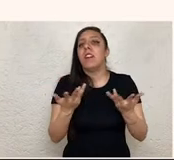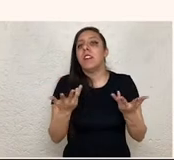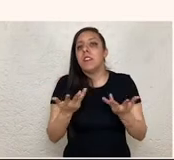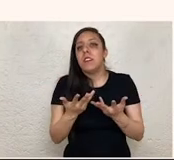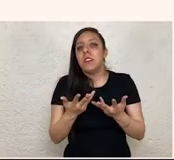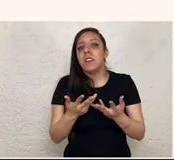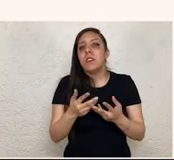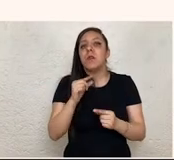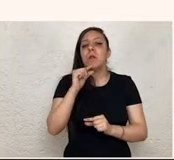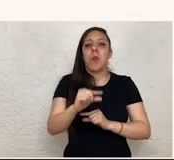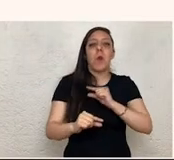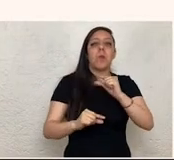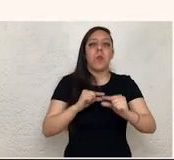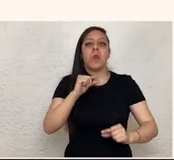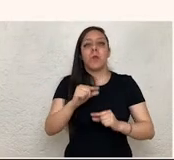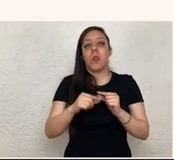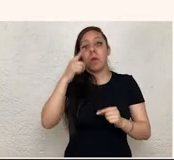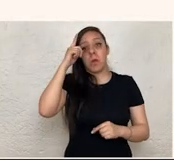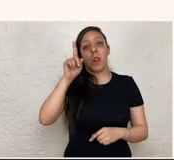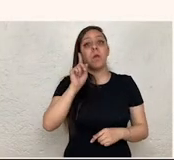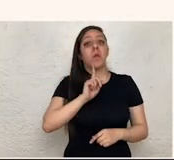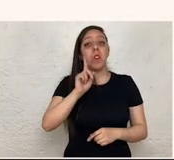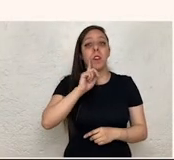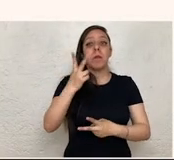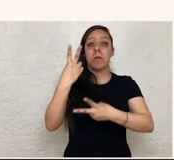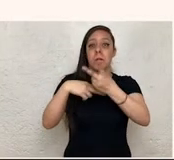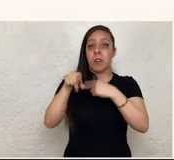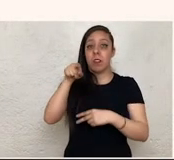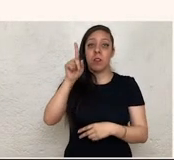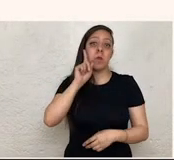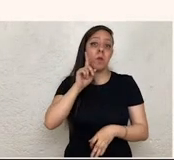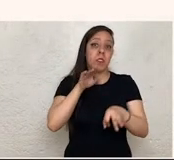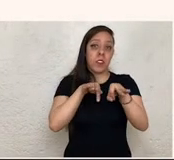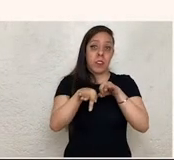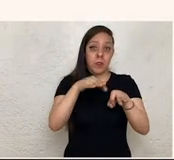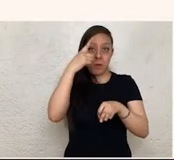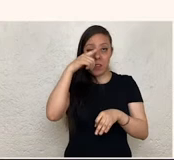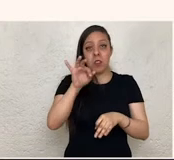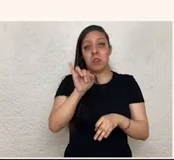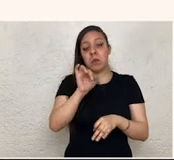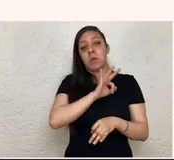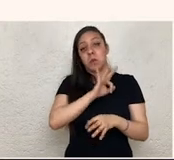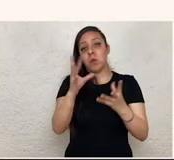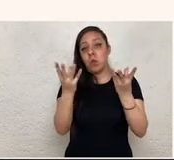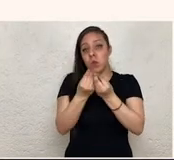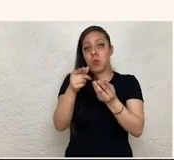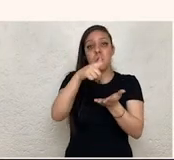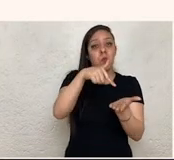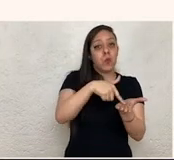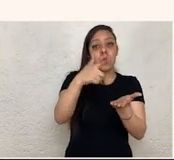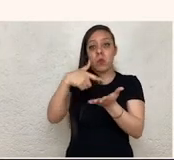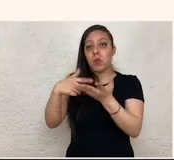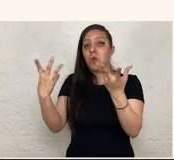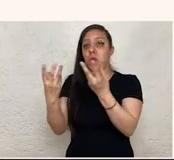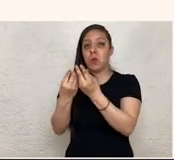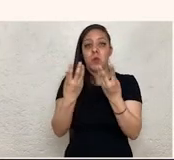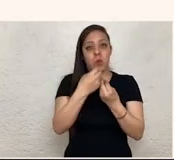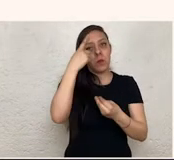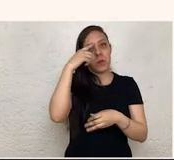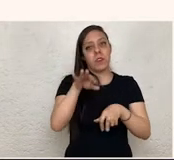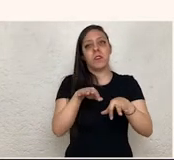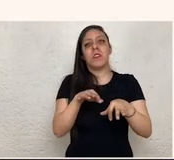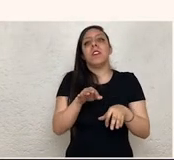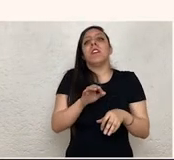necesitamos hacerlo. Cada vez hay más mujeres que se integran a esta labor, que desde muchos lugares lo estamos haciendo. Me